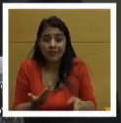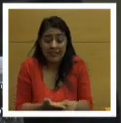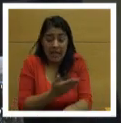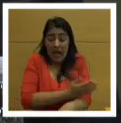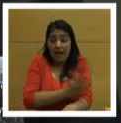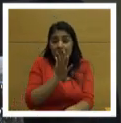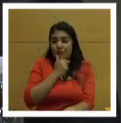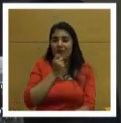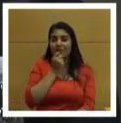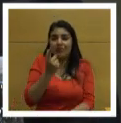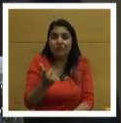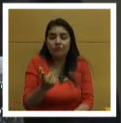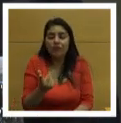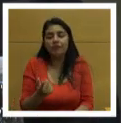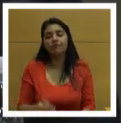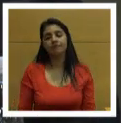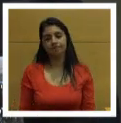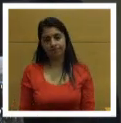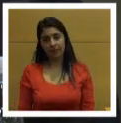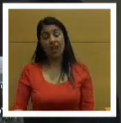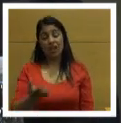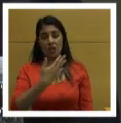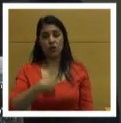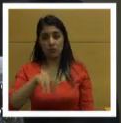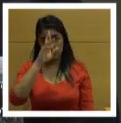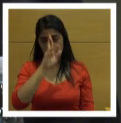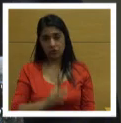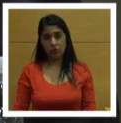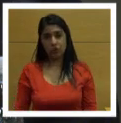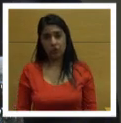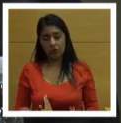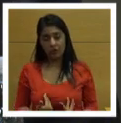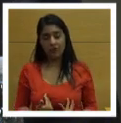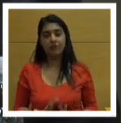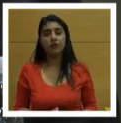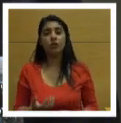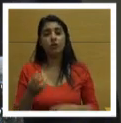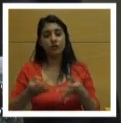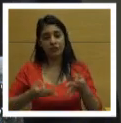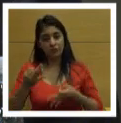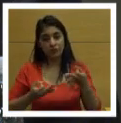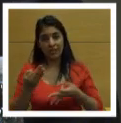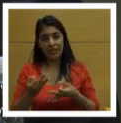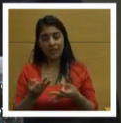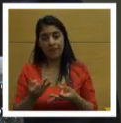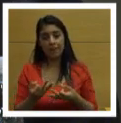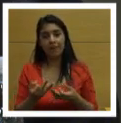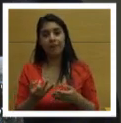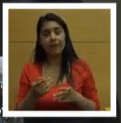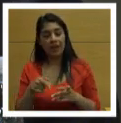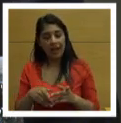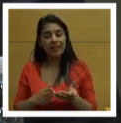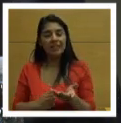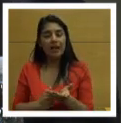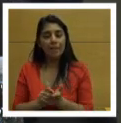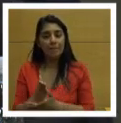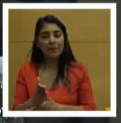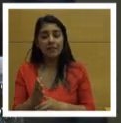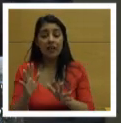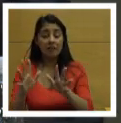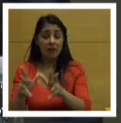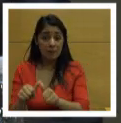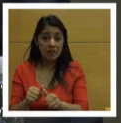La verdad es que nuestro rol como tribunales se ve acotado a la actuación en el marco de un proceso, sea este en materia penal o de